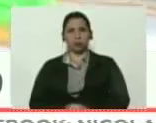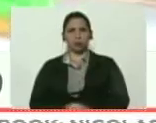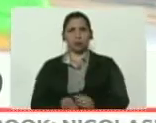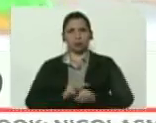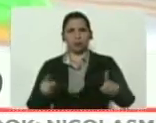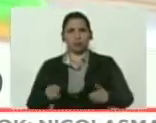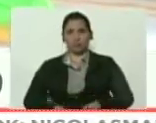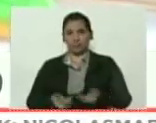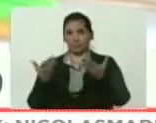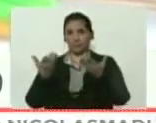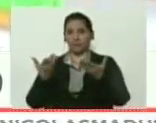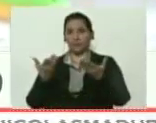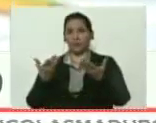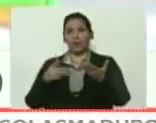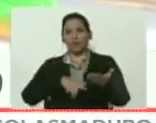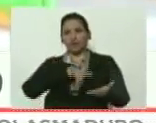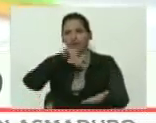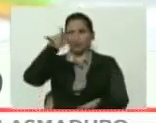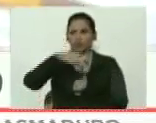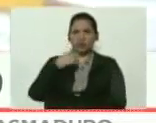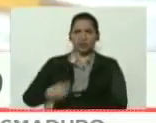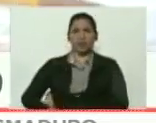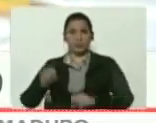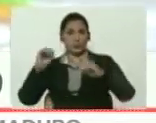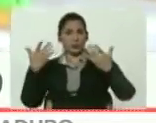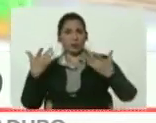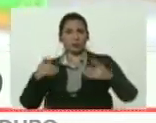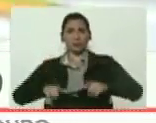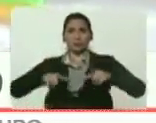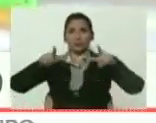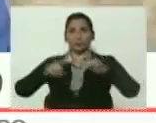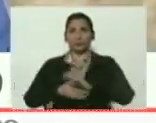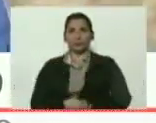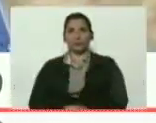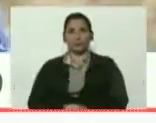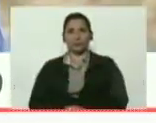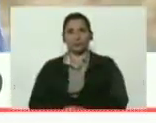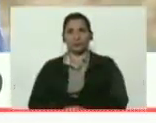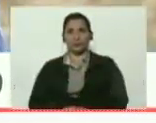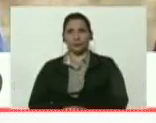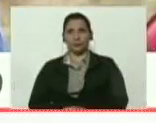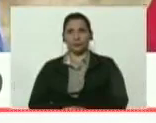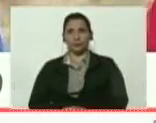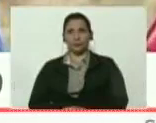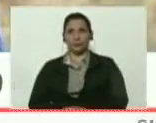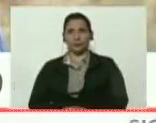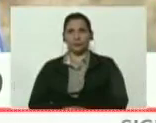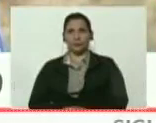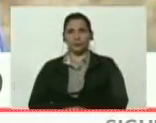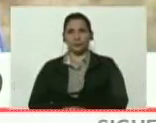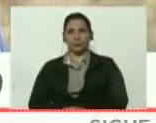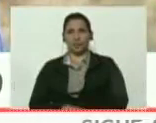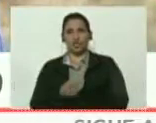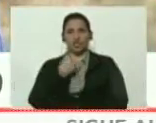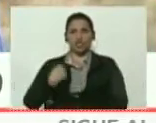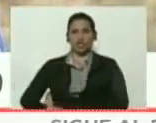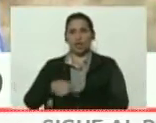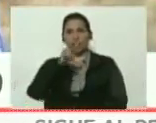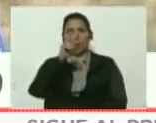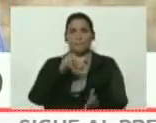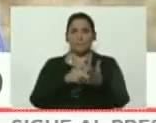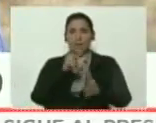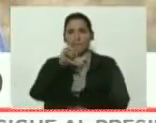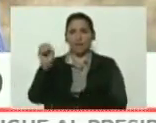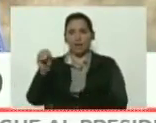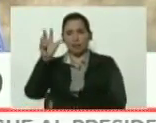que vayan a China a lograr un puesto en Tokio 2020.